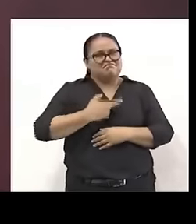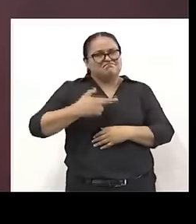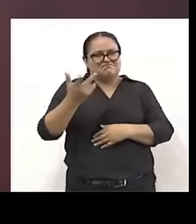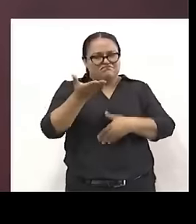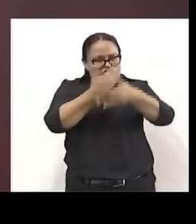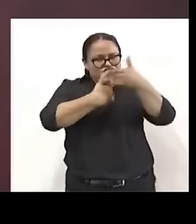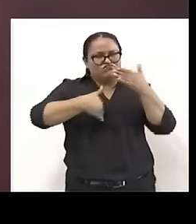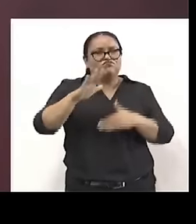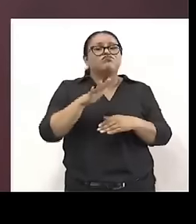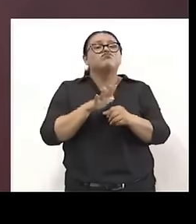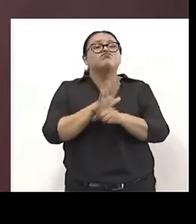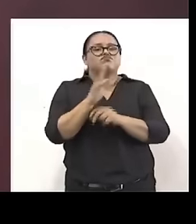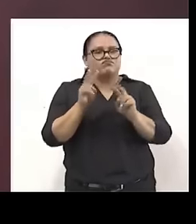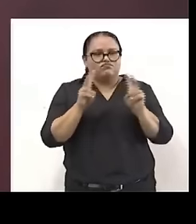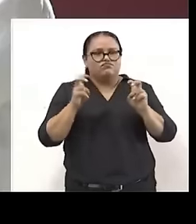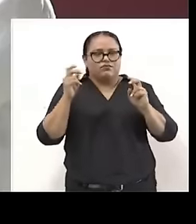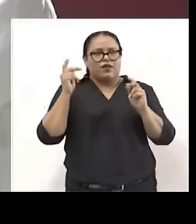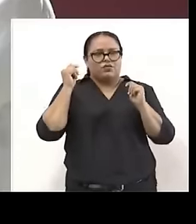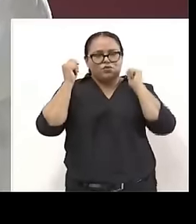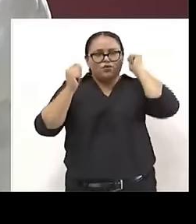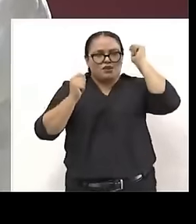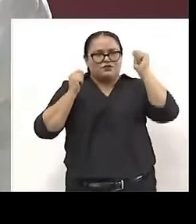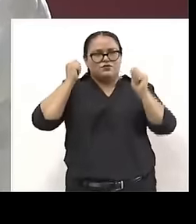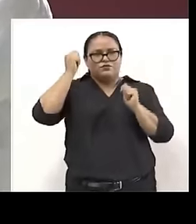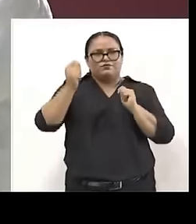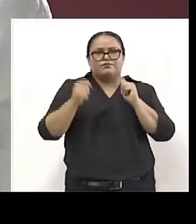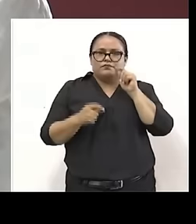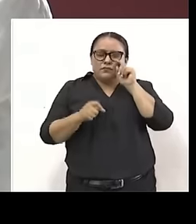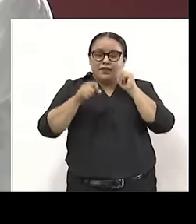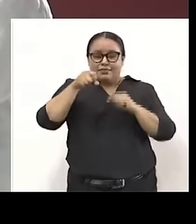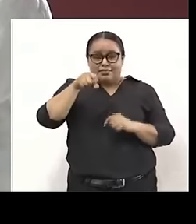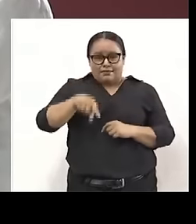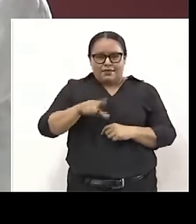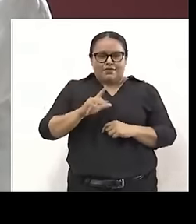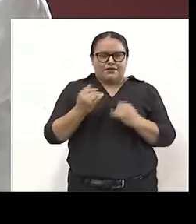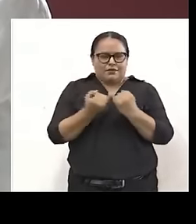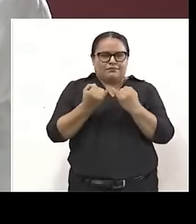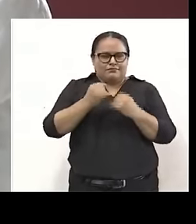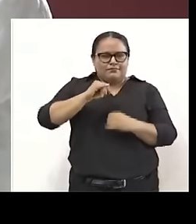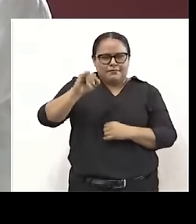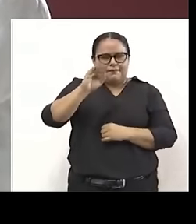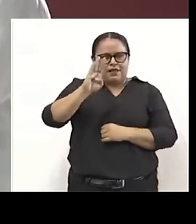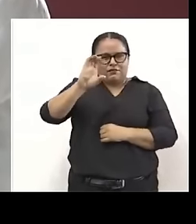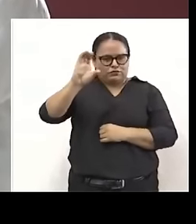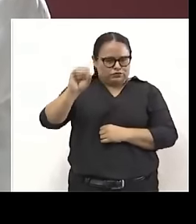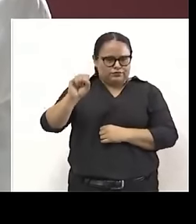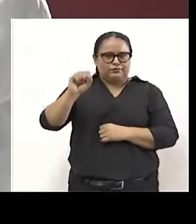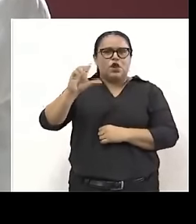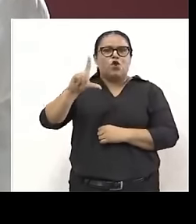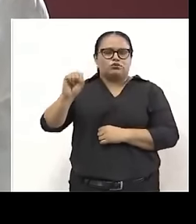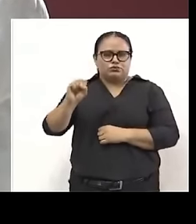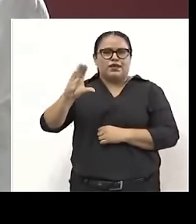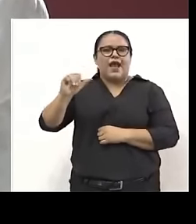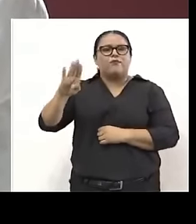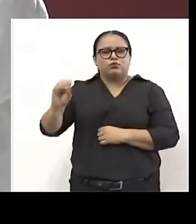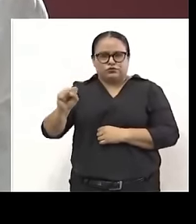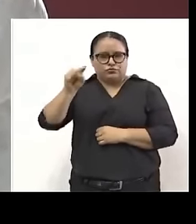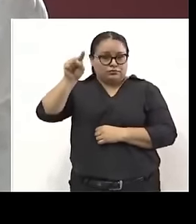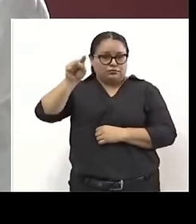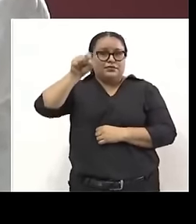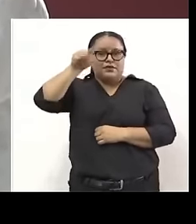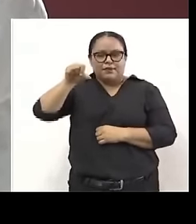año 2018 pues empezó a tener serias repercusiones en los medios de comunicación tradicionales porque empezaron a quebrar